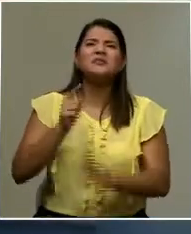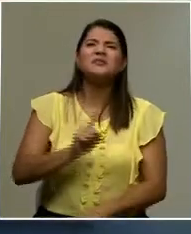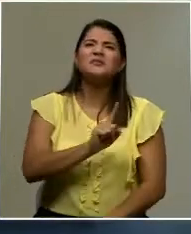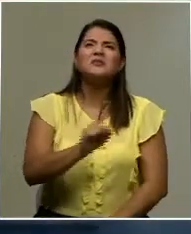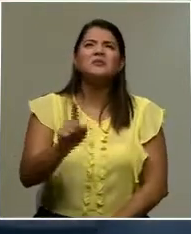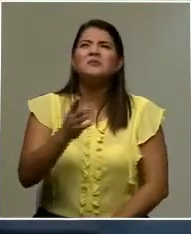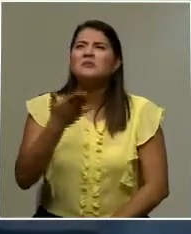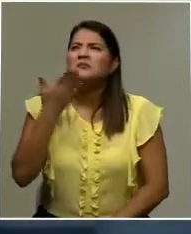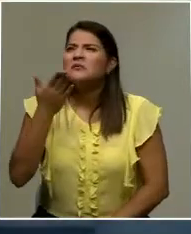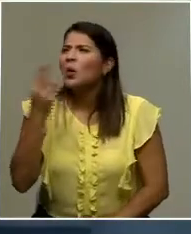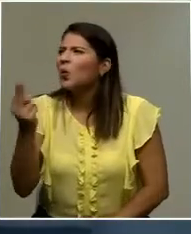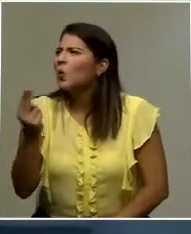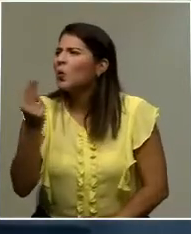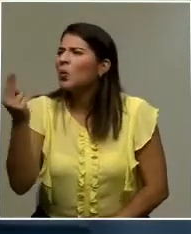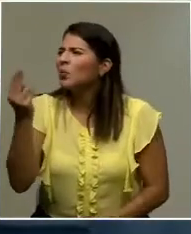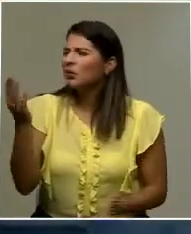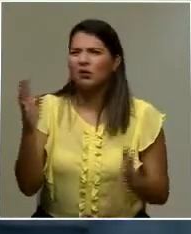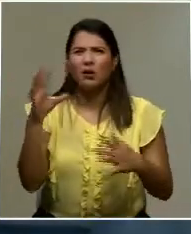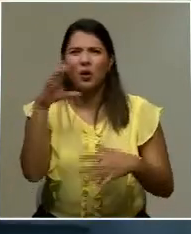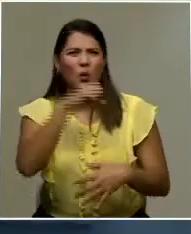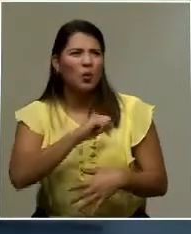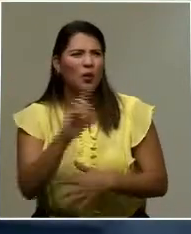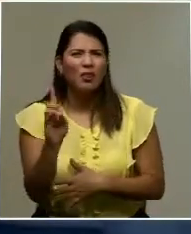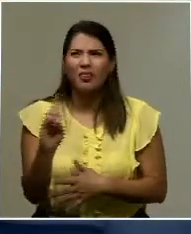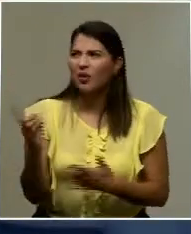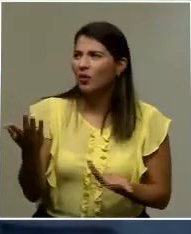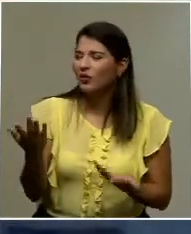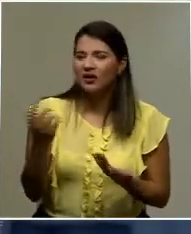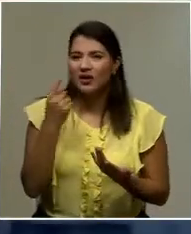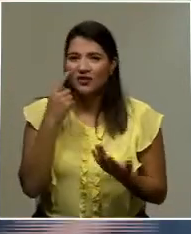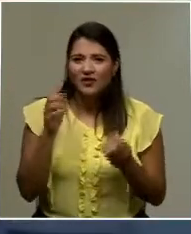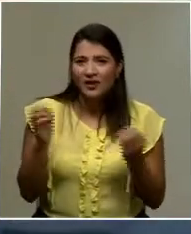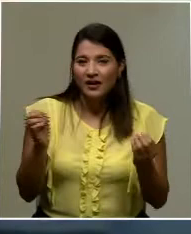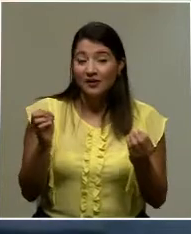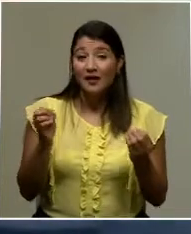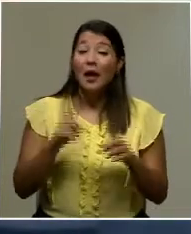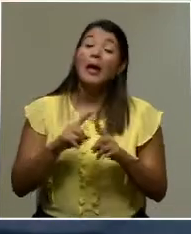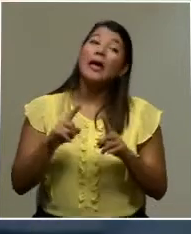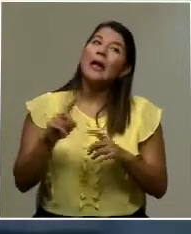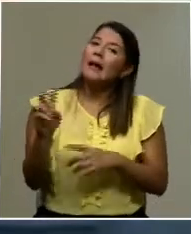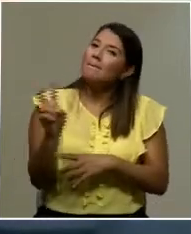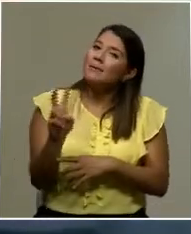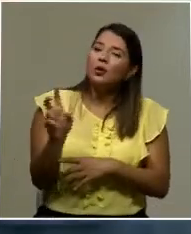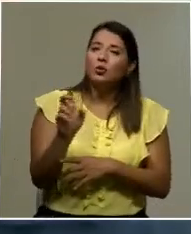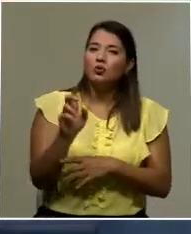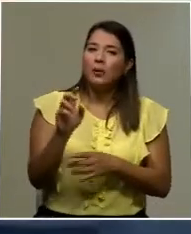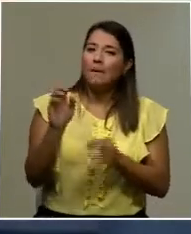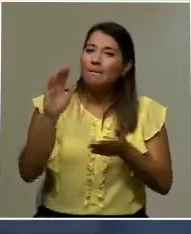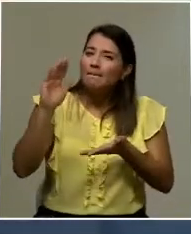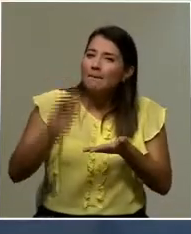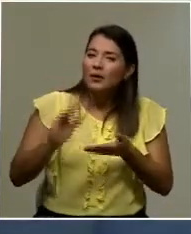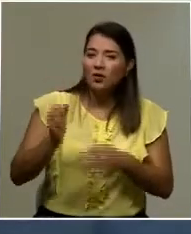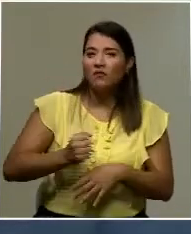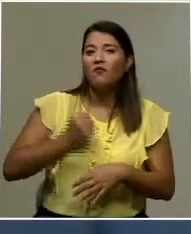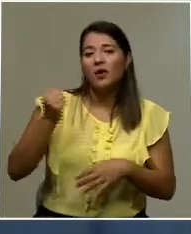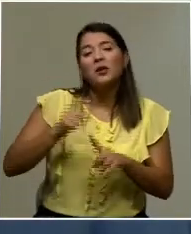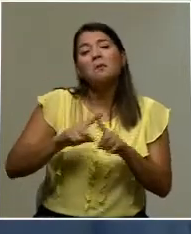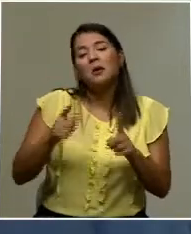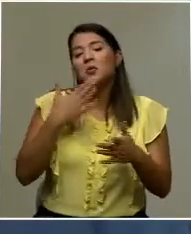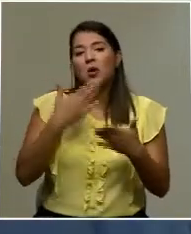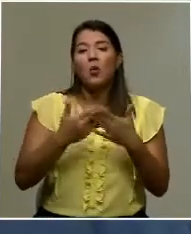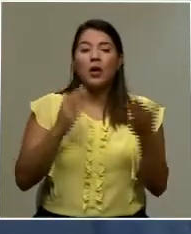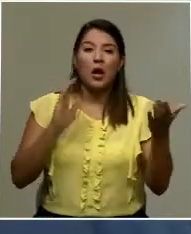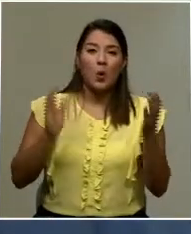ni siquiera ves a nadie o es alguien a 40 metros. El virus no llega tan lejos como eso, ¿no? Pero bueno, es la mejor analogía que